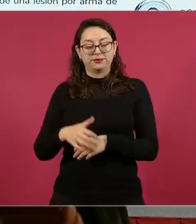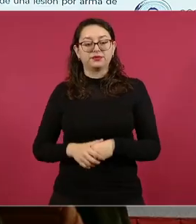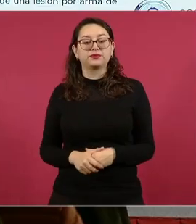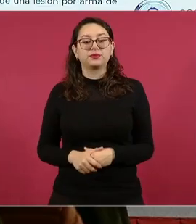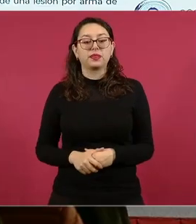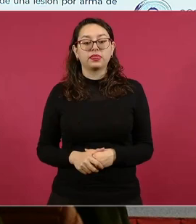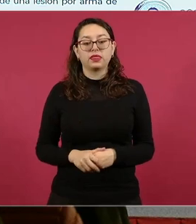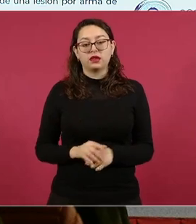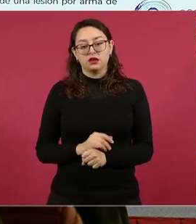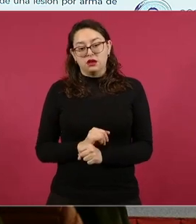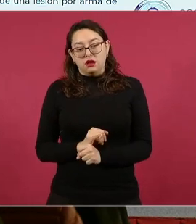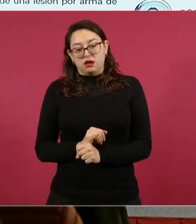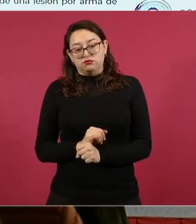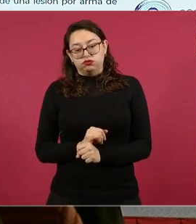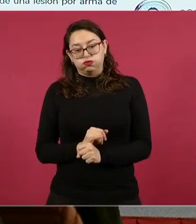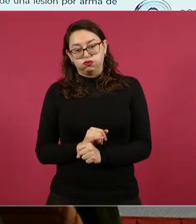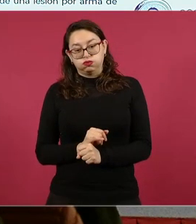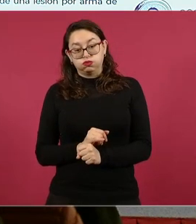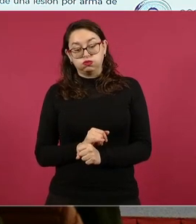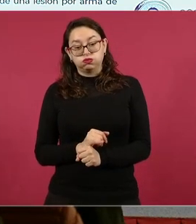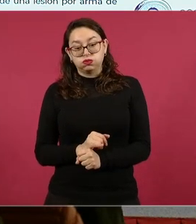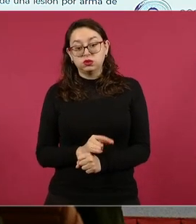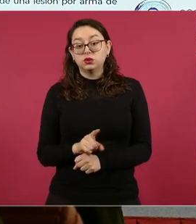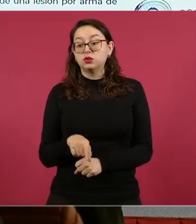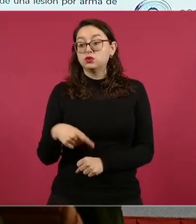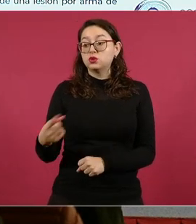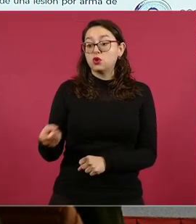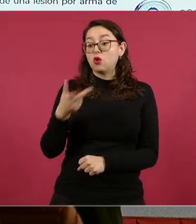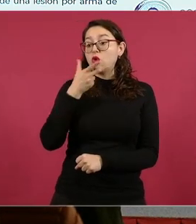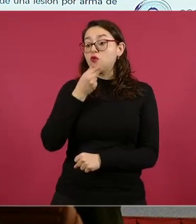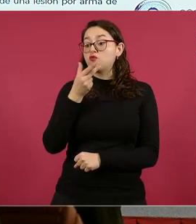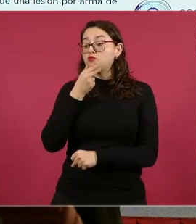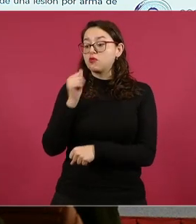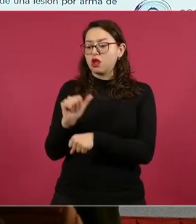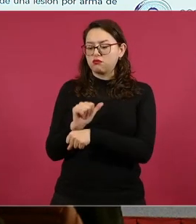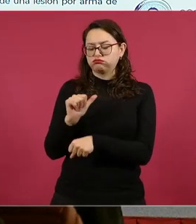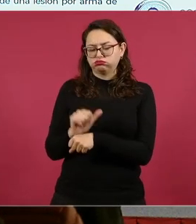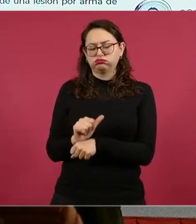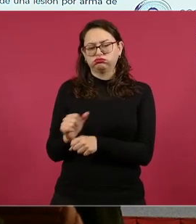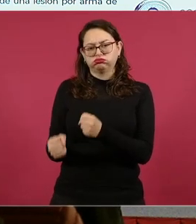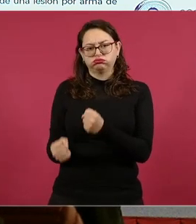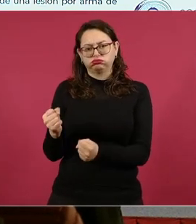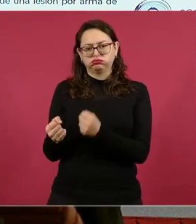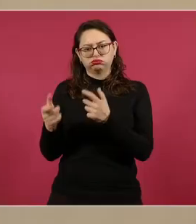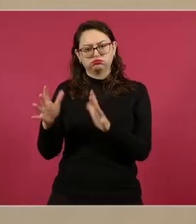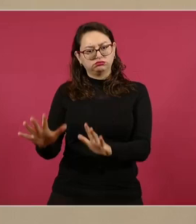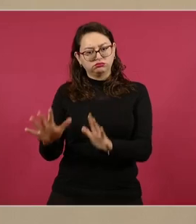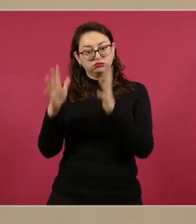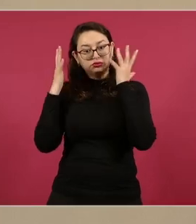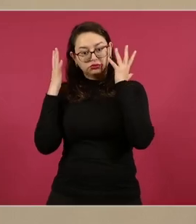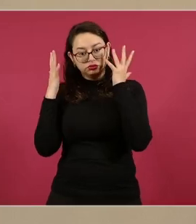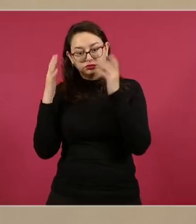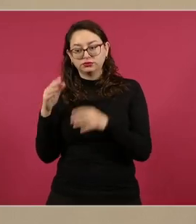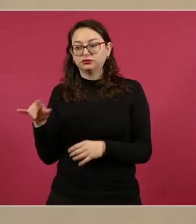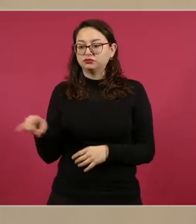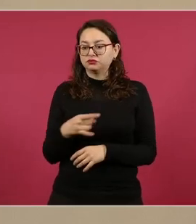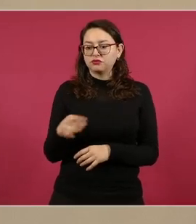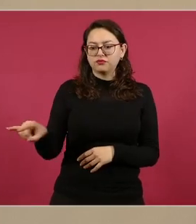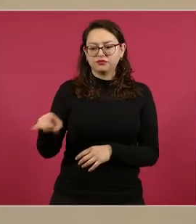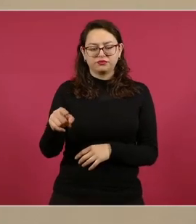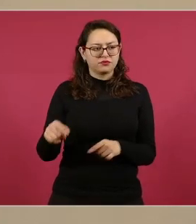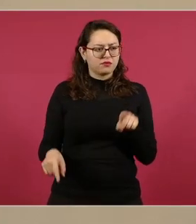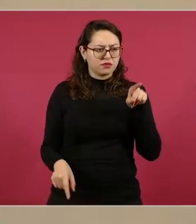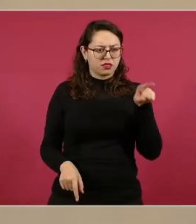acuerdo con la investigación de la Fiscalía, la víctima conducía a exceso de velocidad y al percatarse de ello, el policía